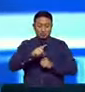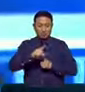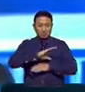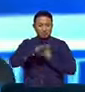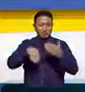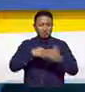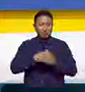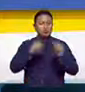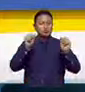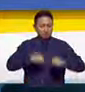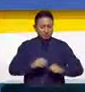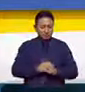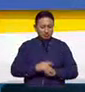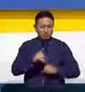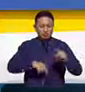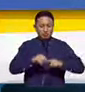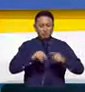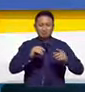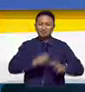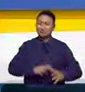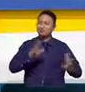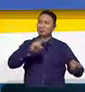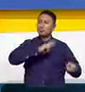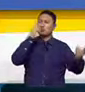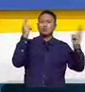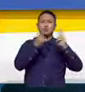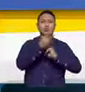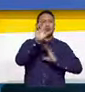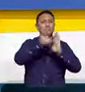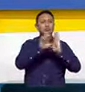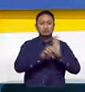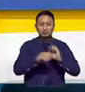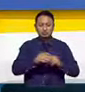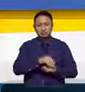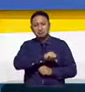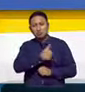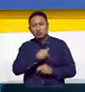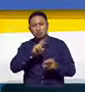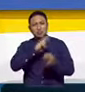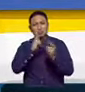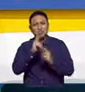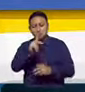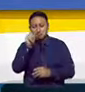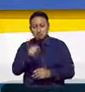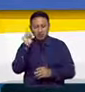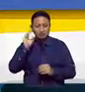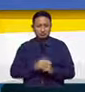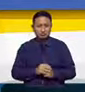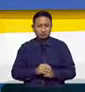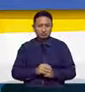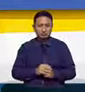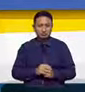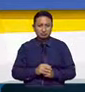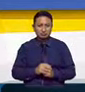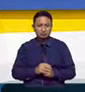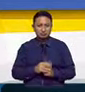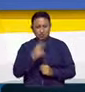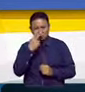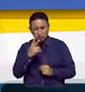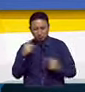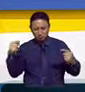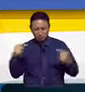ofrecido? Unos hablan ya de la gran reforma a la Constitución, otros de reformas puntuales. Veo complejidades